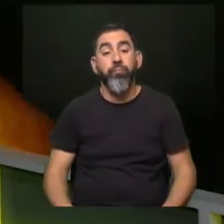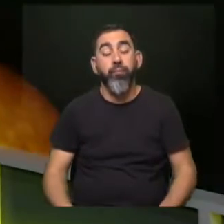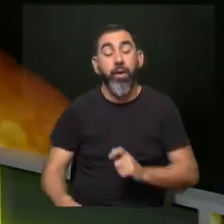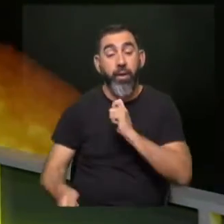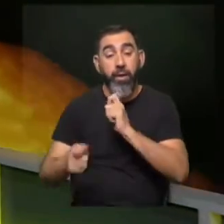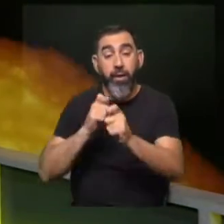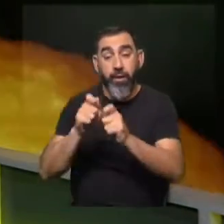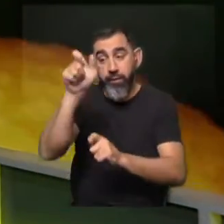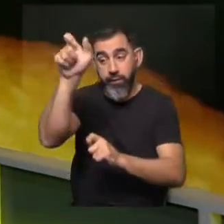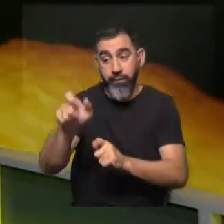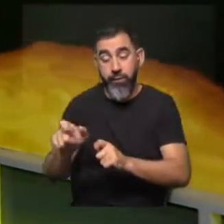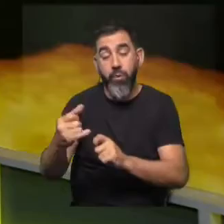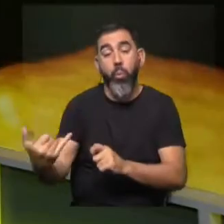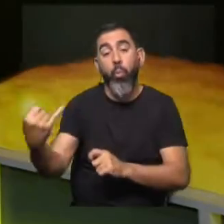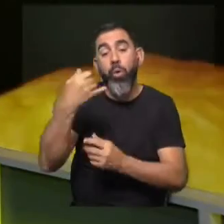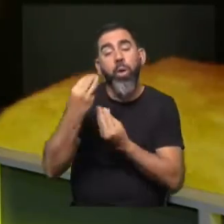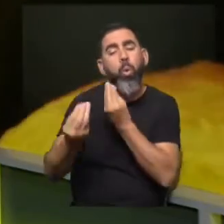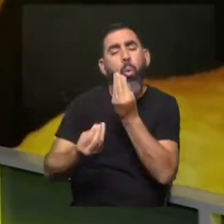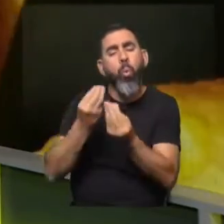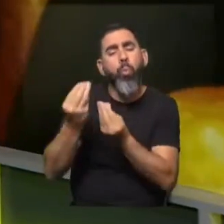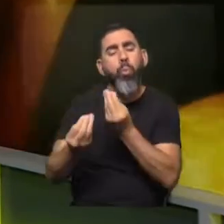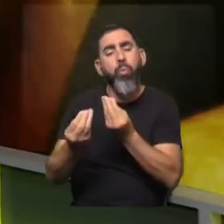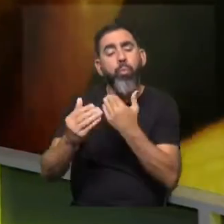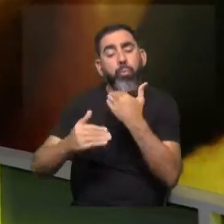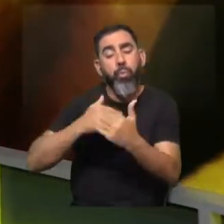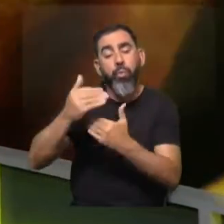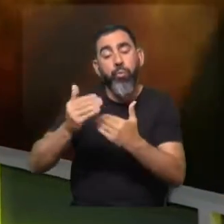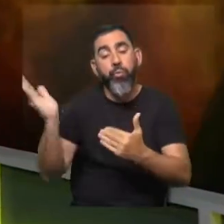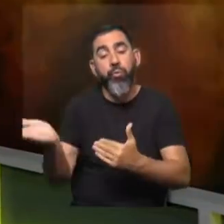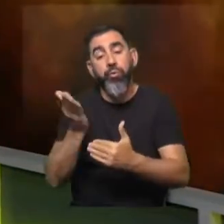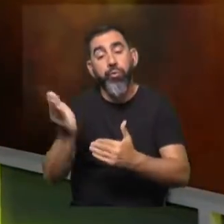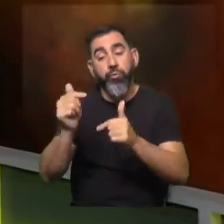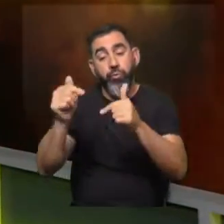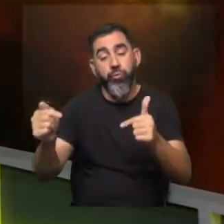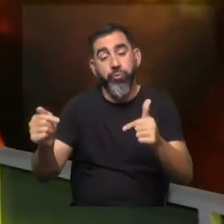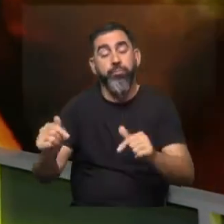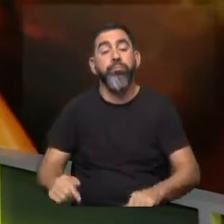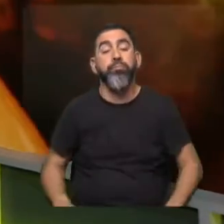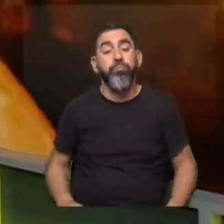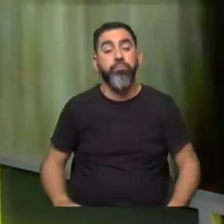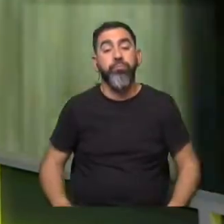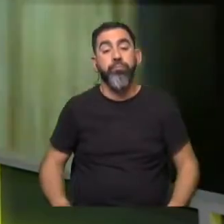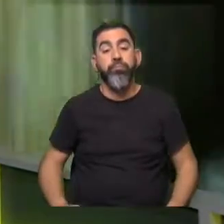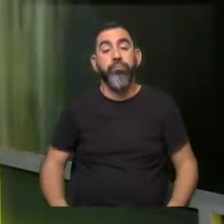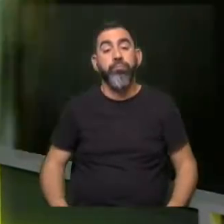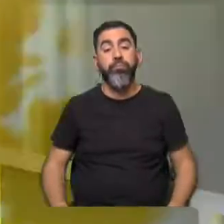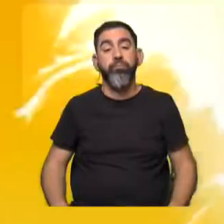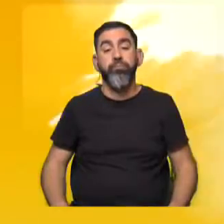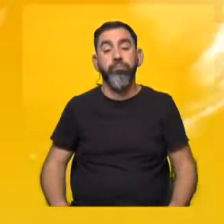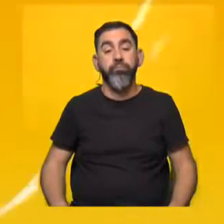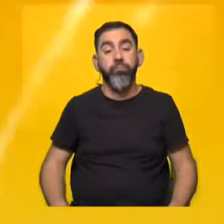entrevistada Milagros Cervino nos cuenta cómo es el proceso de fabricación de pectina según lo plantea en su proyecto.